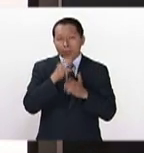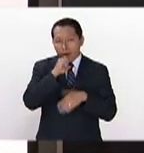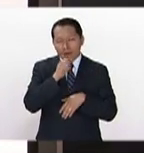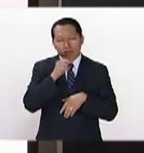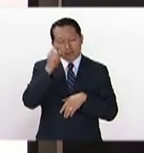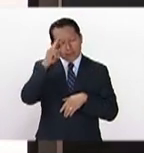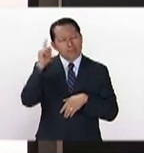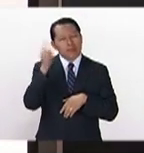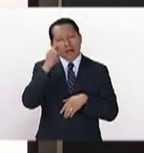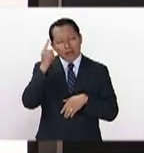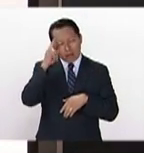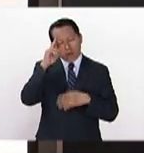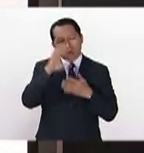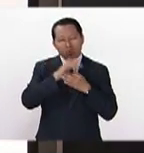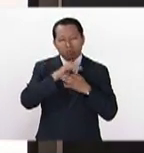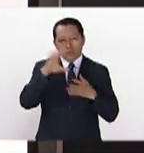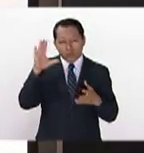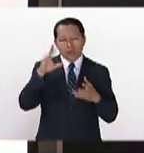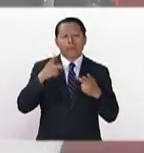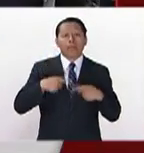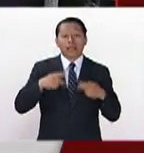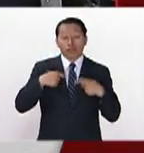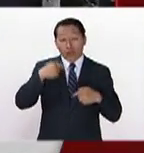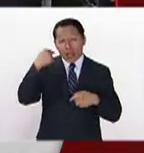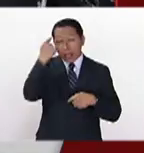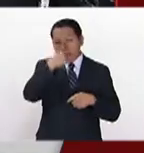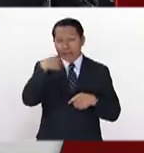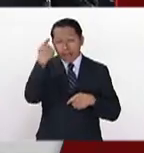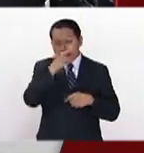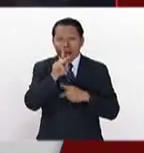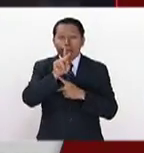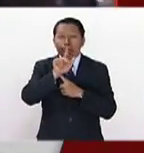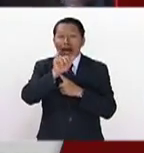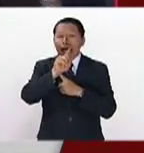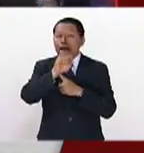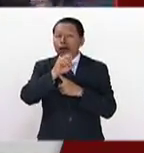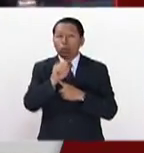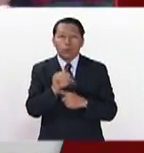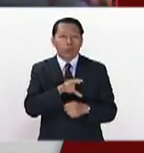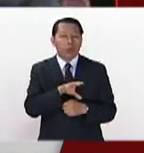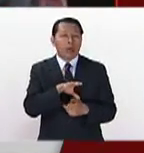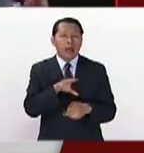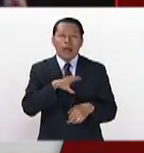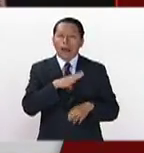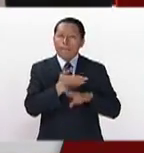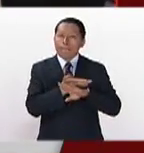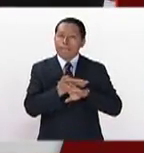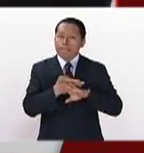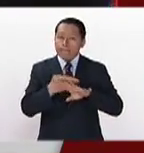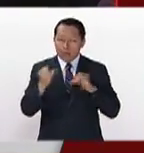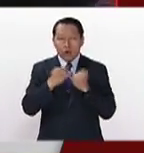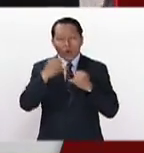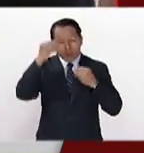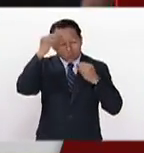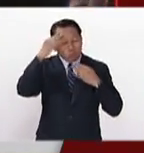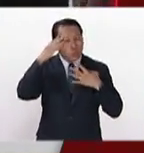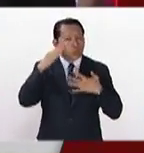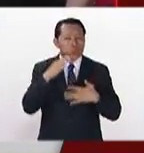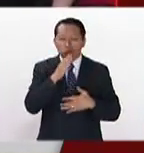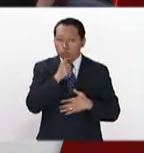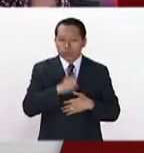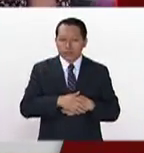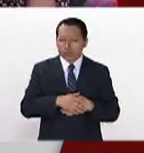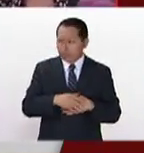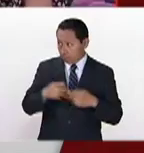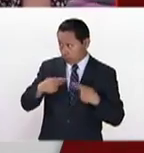pérdida de la conciencia, pacientes se ponen pálidos, no sudan porque es un mecanismo compensador que se pierde. ¿La gente puede